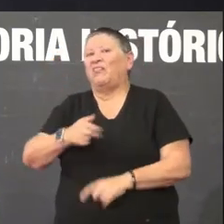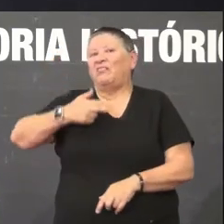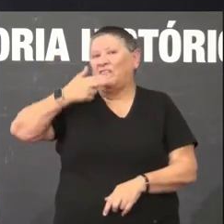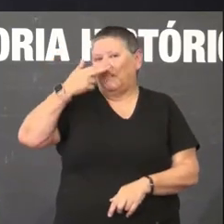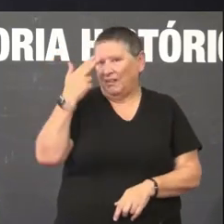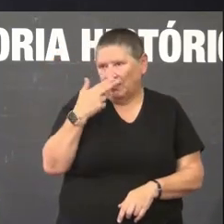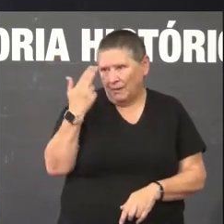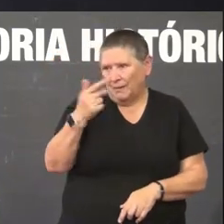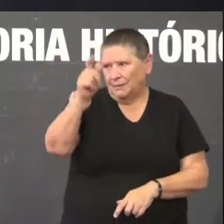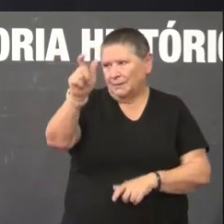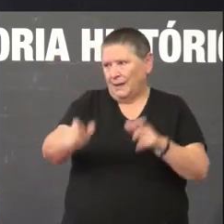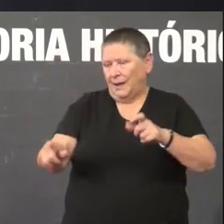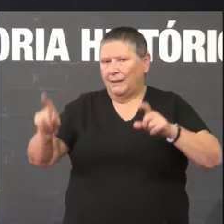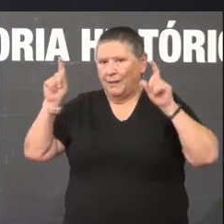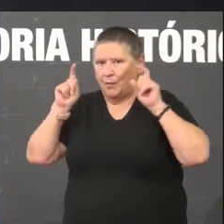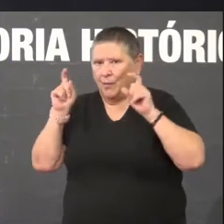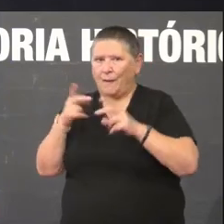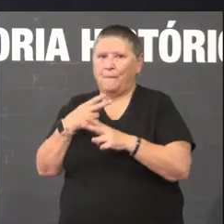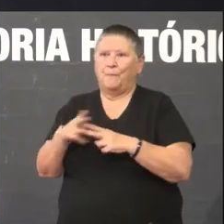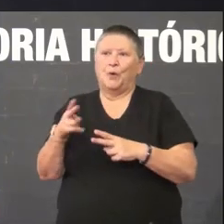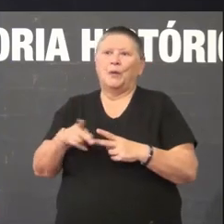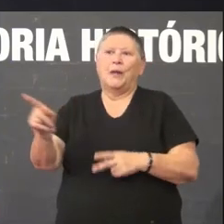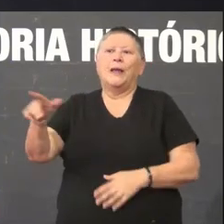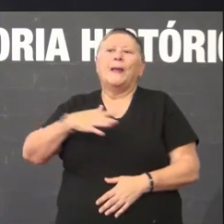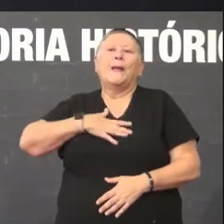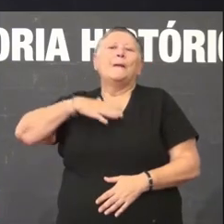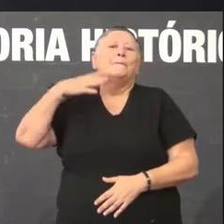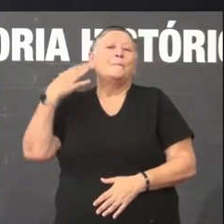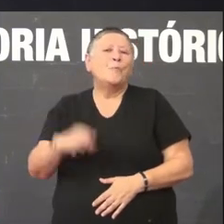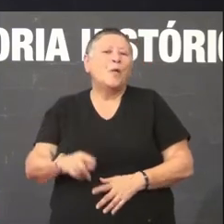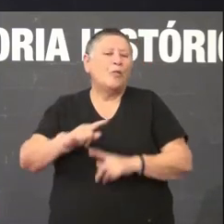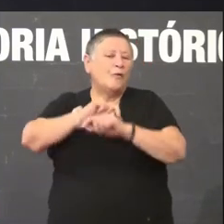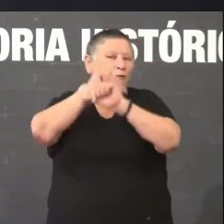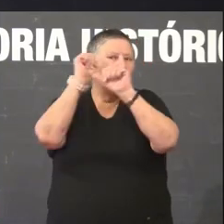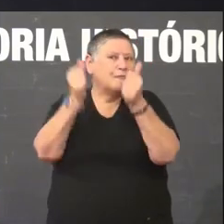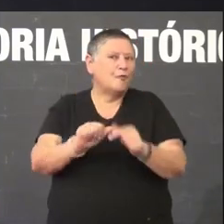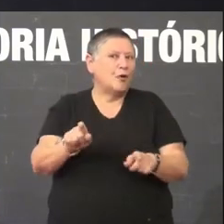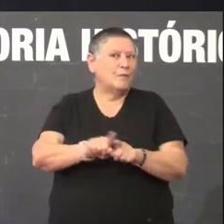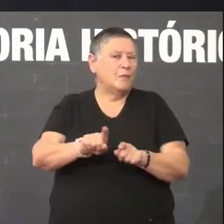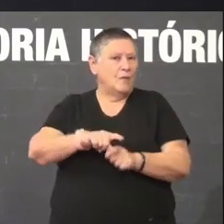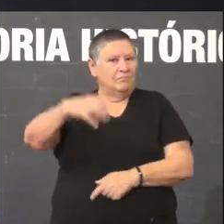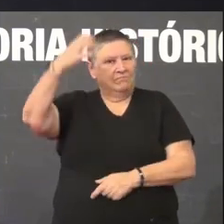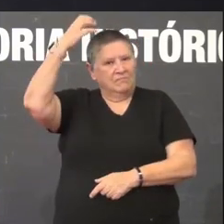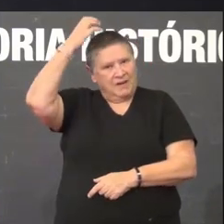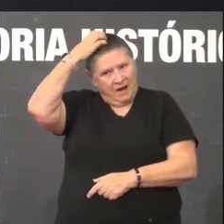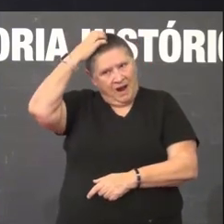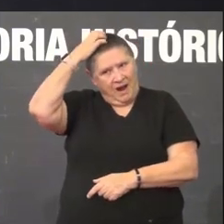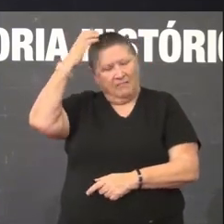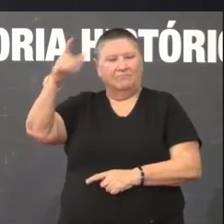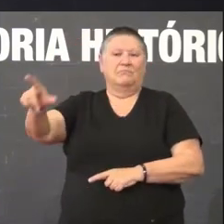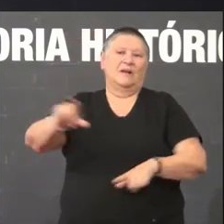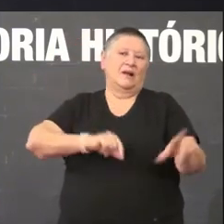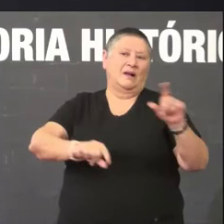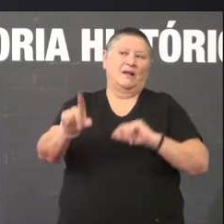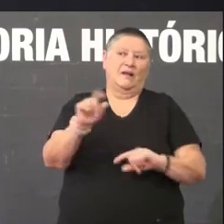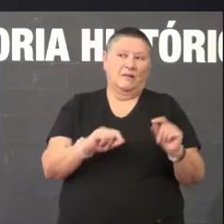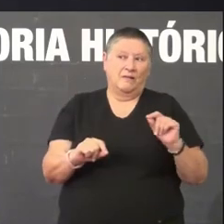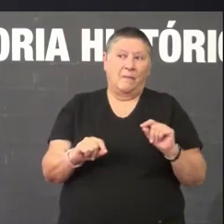a xente educada para que poida, de unha maneira soberana, elexir algo. Entonces, isto